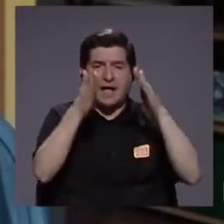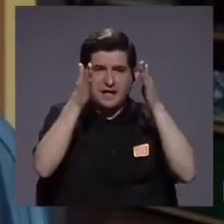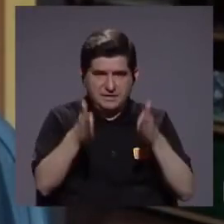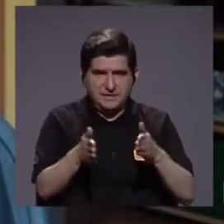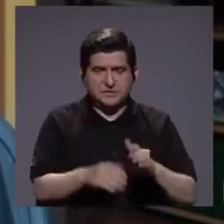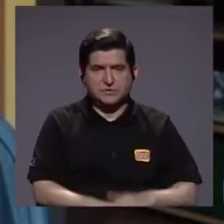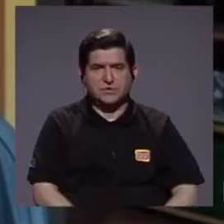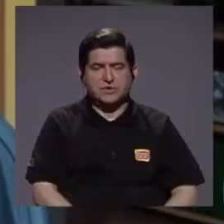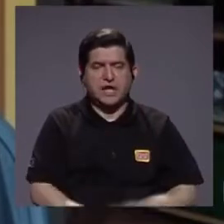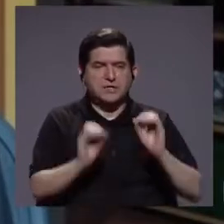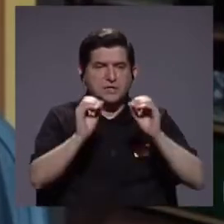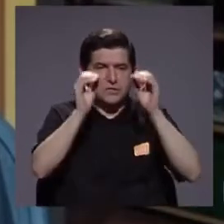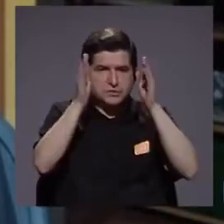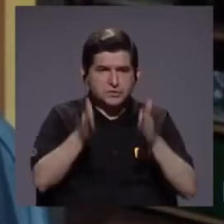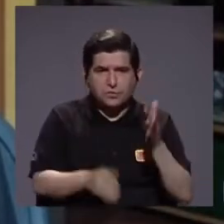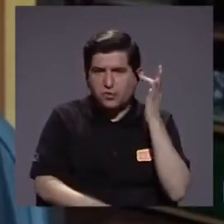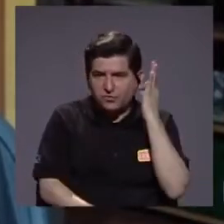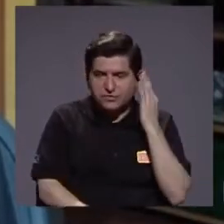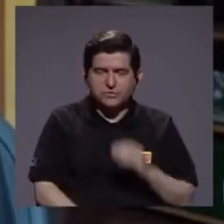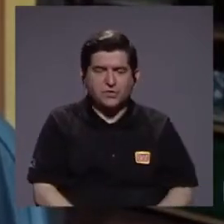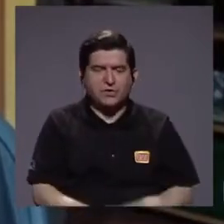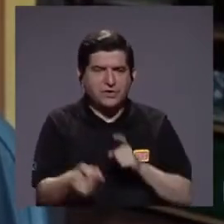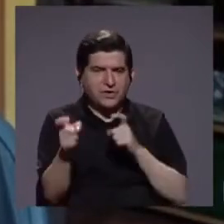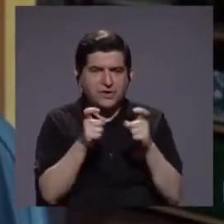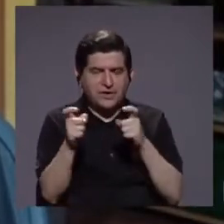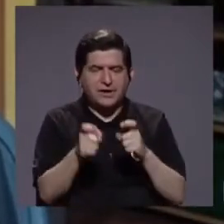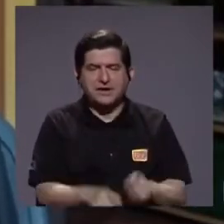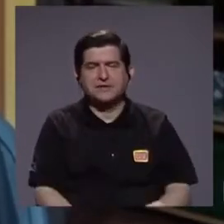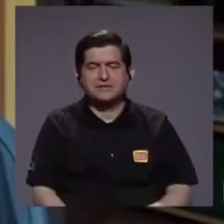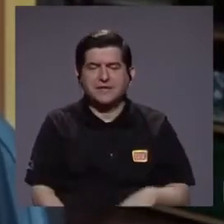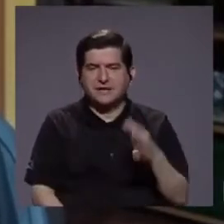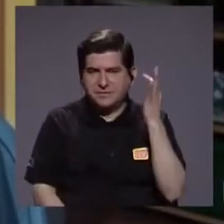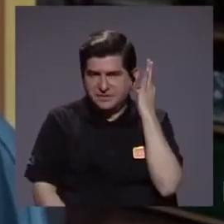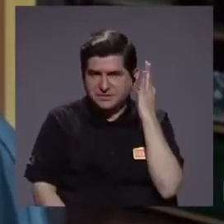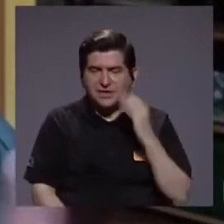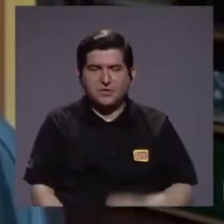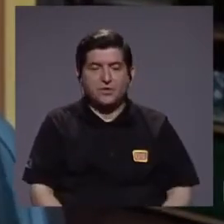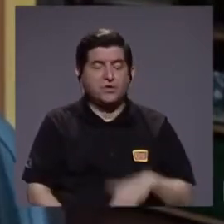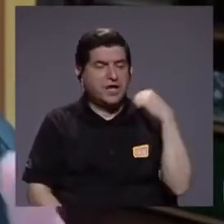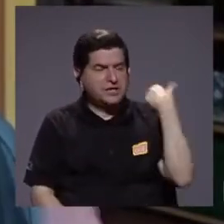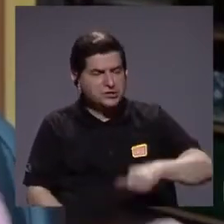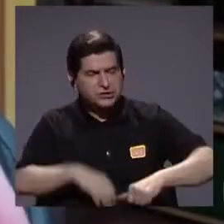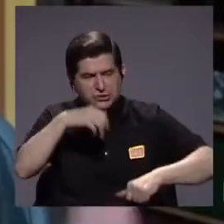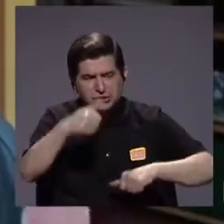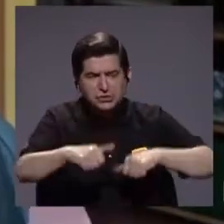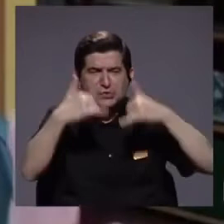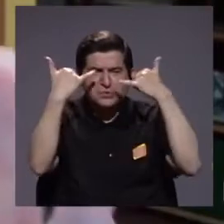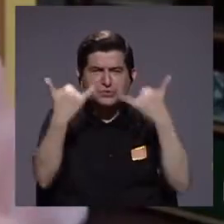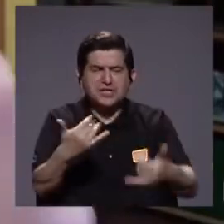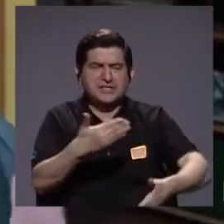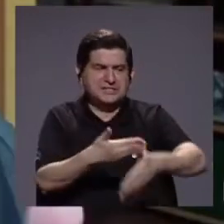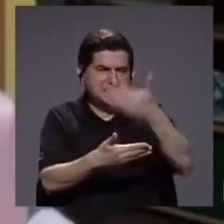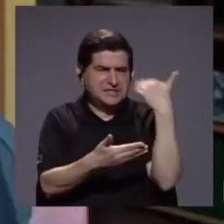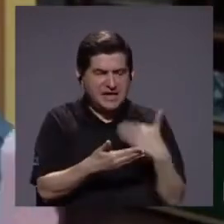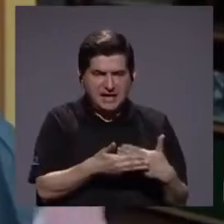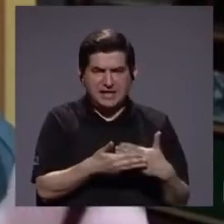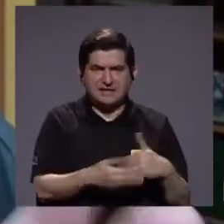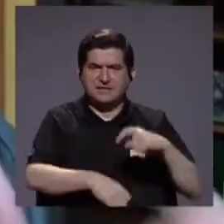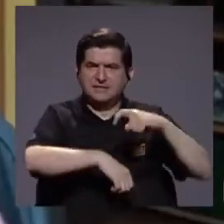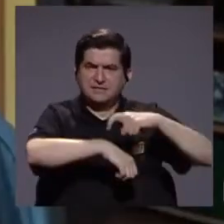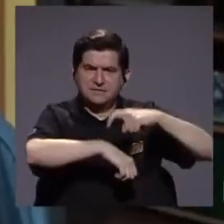estudiantes, profesoras, administrativas, que han dado esta lucha desde sus